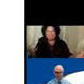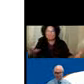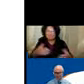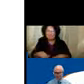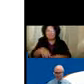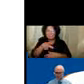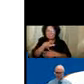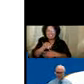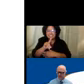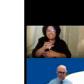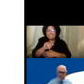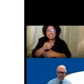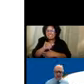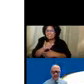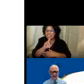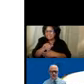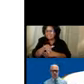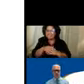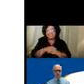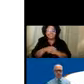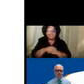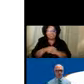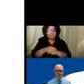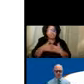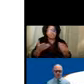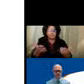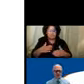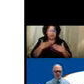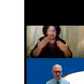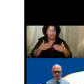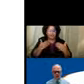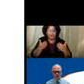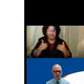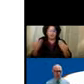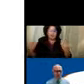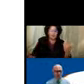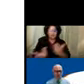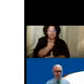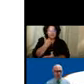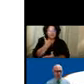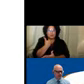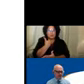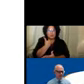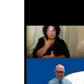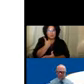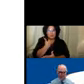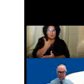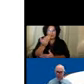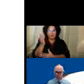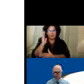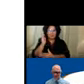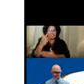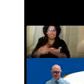Muchísimas gracias, Lenny, y buenas tardes a todos. Me complace tanto verlos a todos aquí por tener esta sesión más